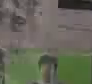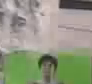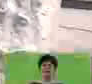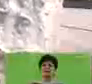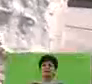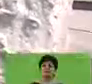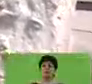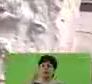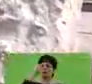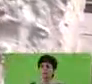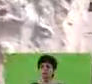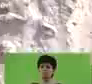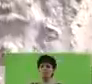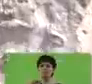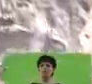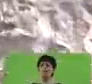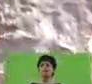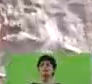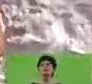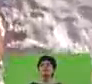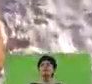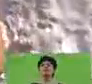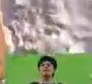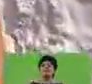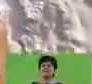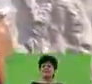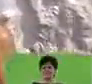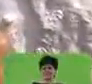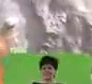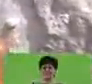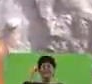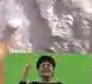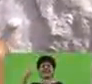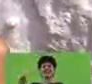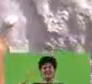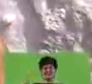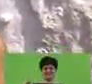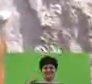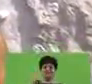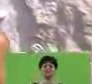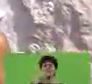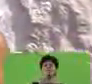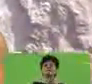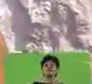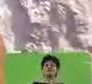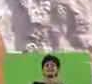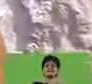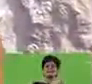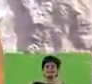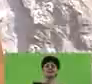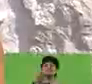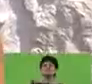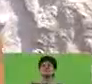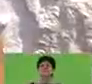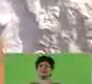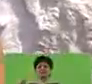Y en este último bloque vamos a comenzar con un nuevo segmento, Otras Miradas. El día de hoy, sexualidad y